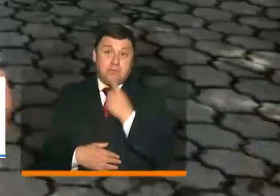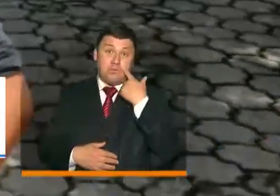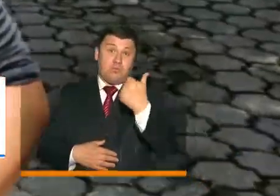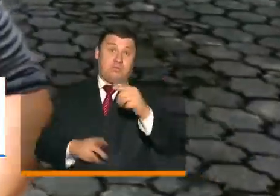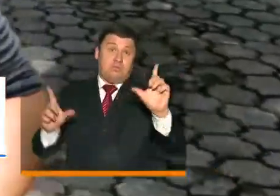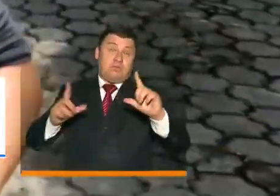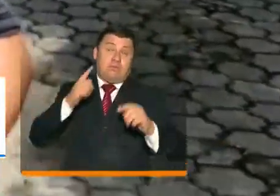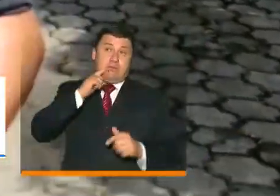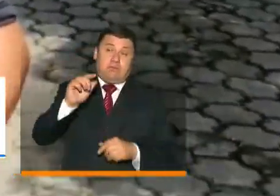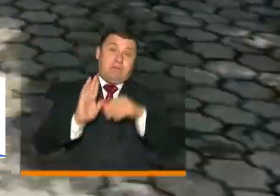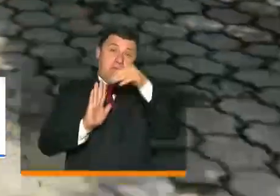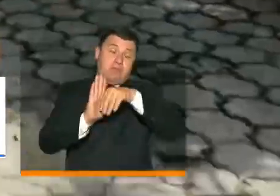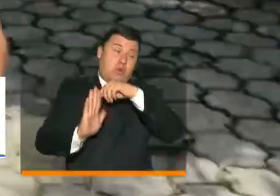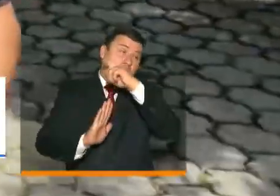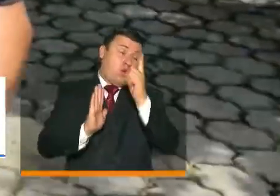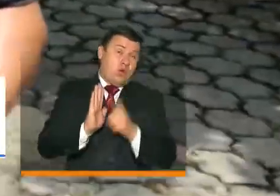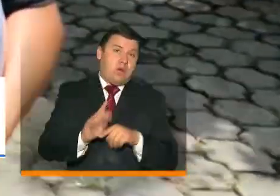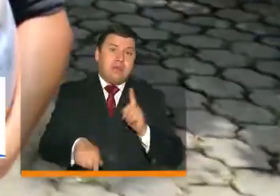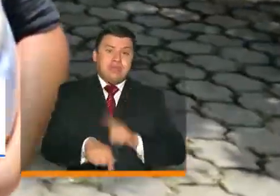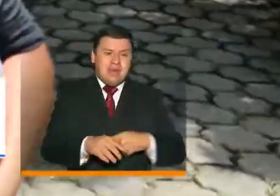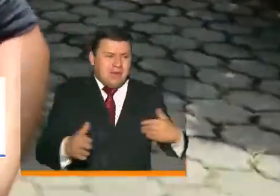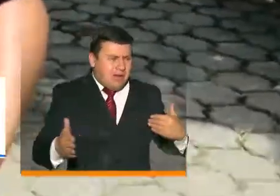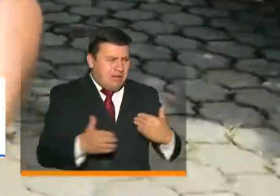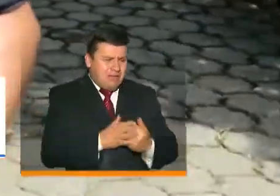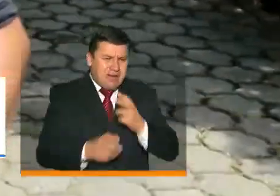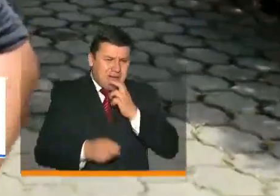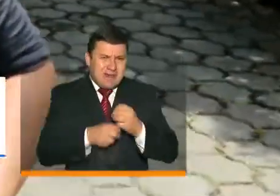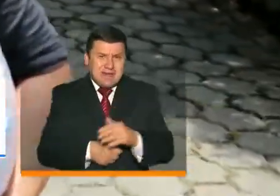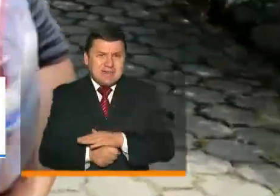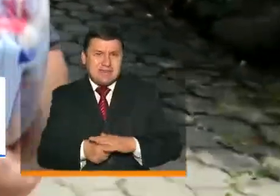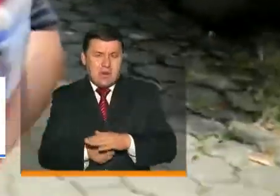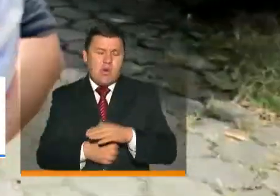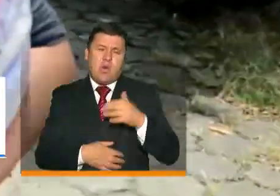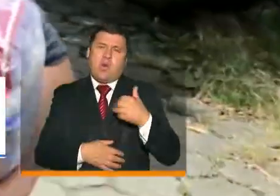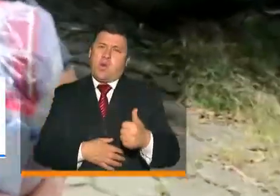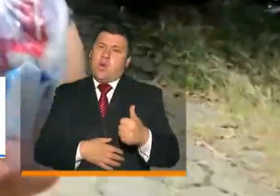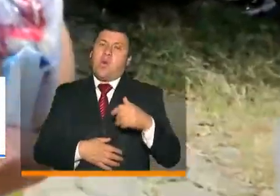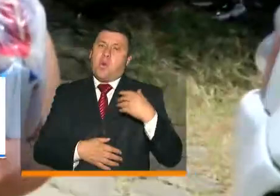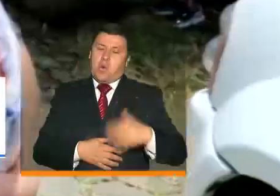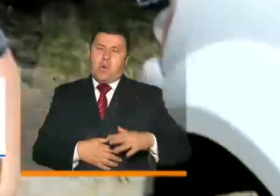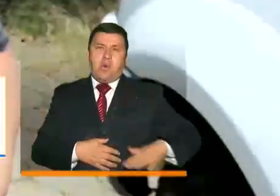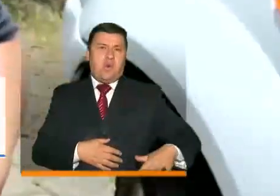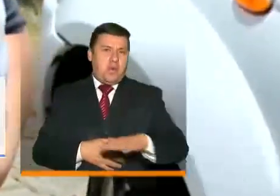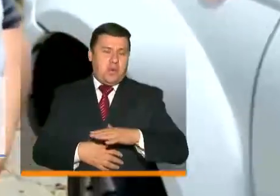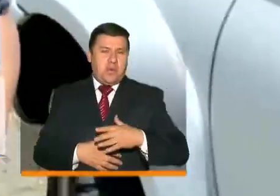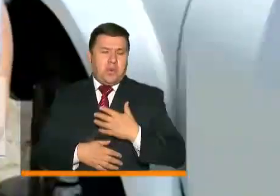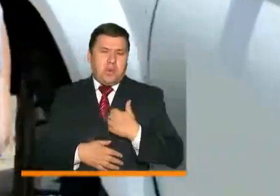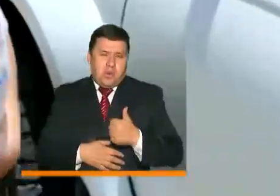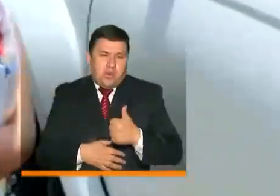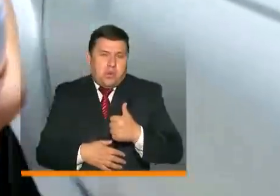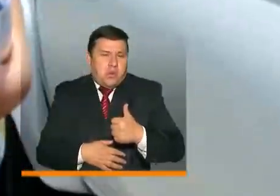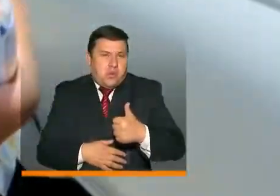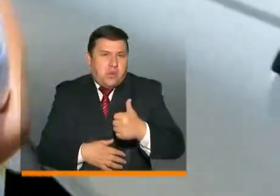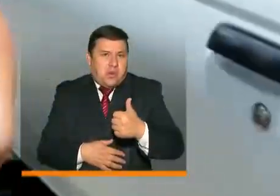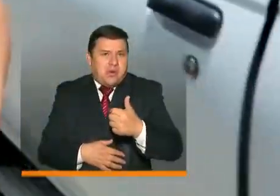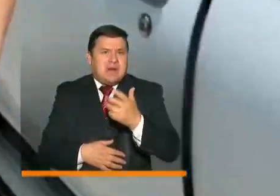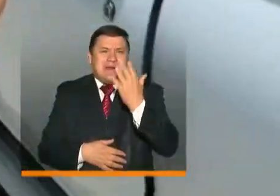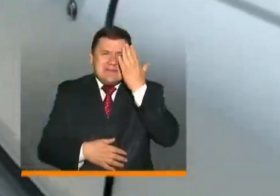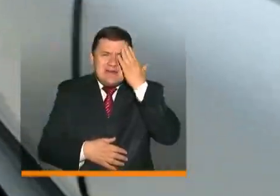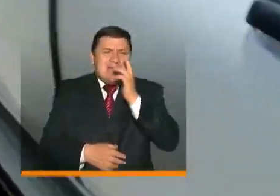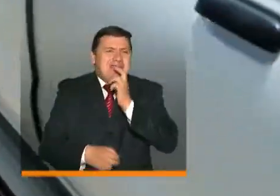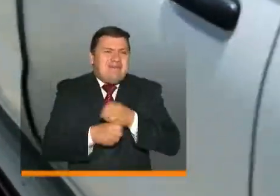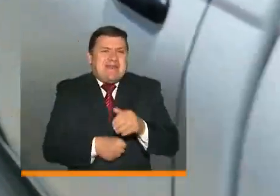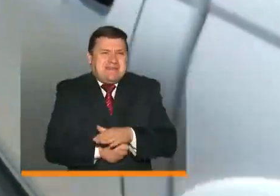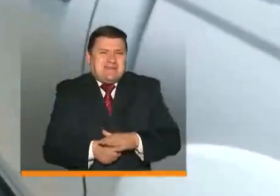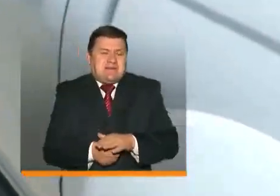bueno porque por el tiempo, pues por todo lo que estamos viviendo, estamos pasando pues con una difícil situación,